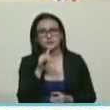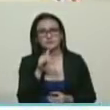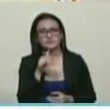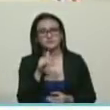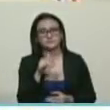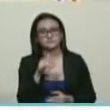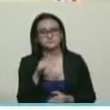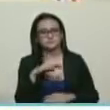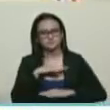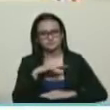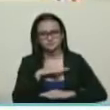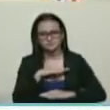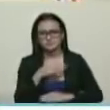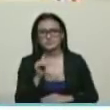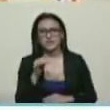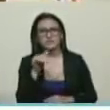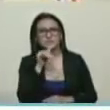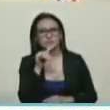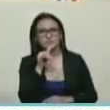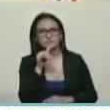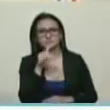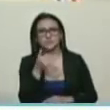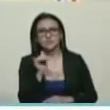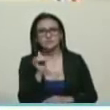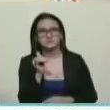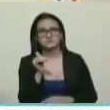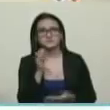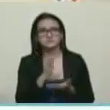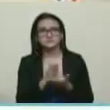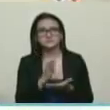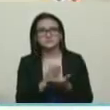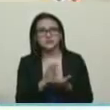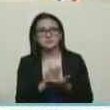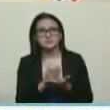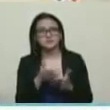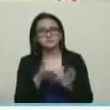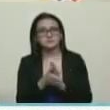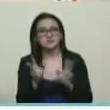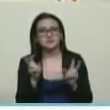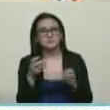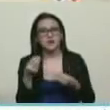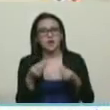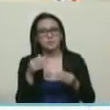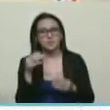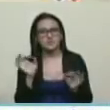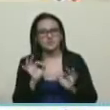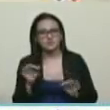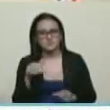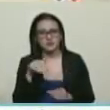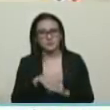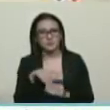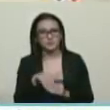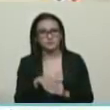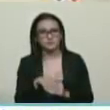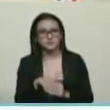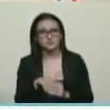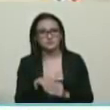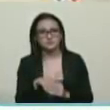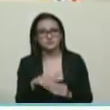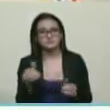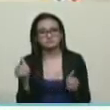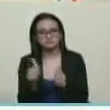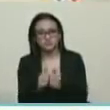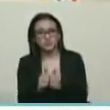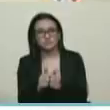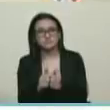centros de votación, hay información suficiente que hemos siempre dado en relación con con lo que es el voto con